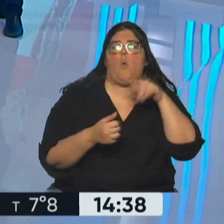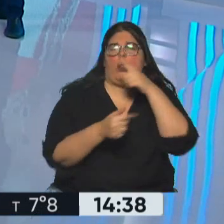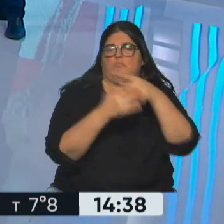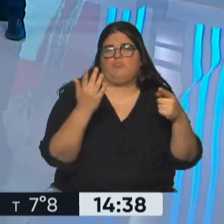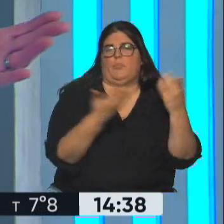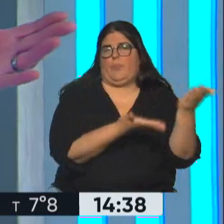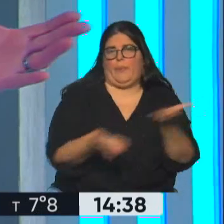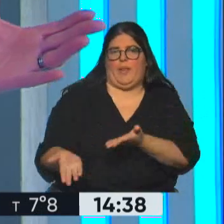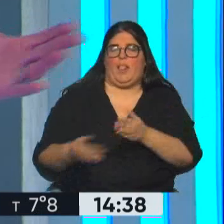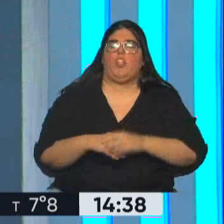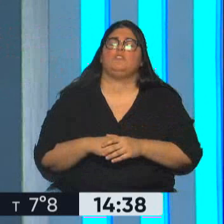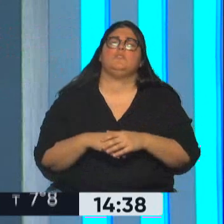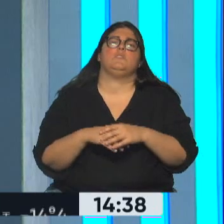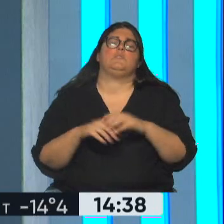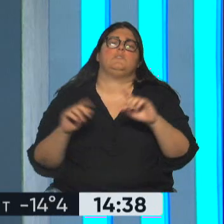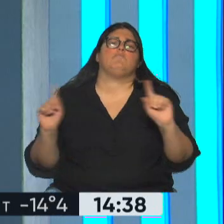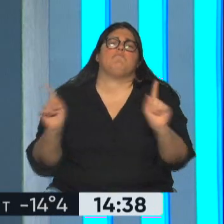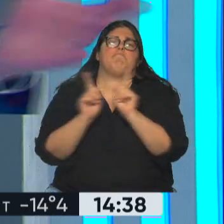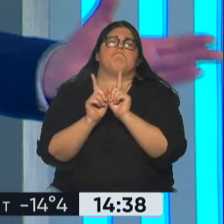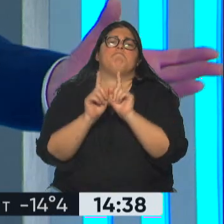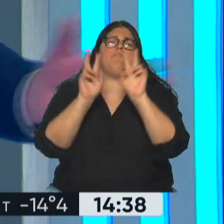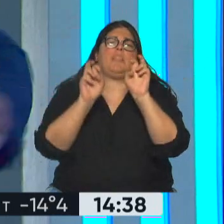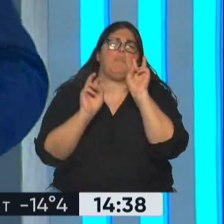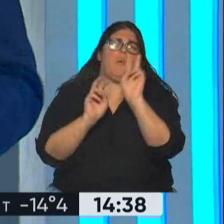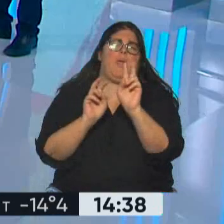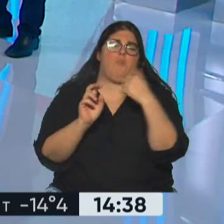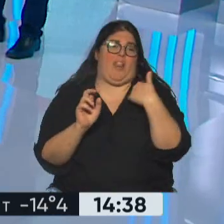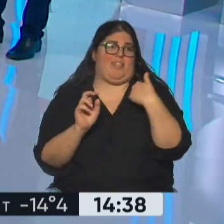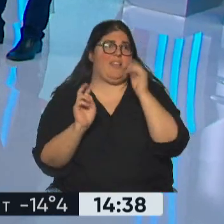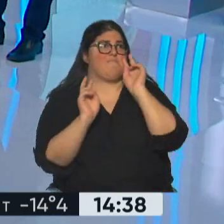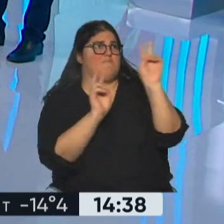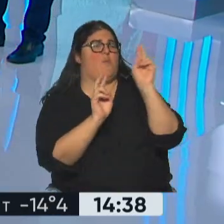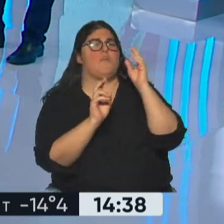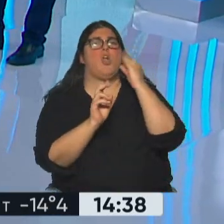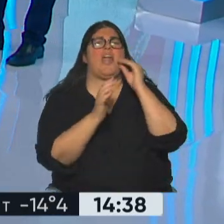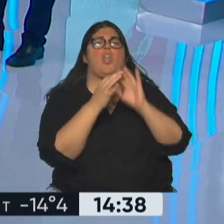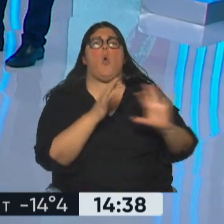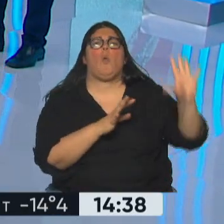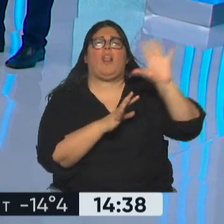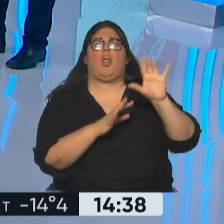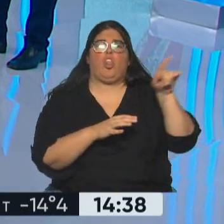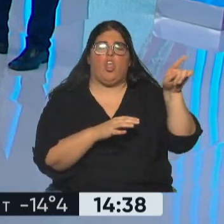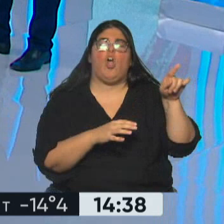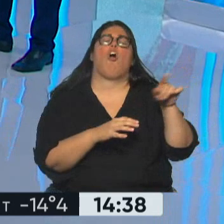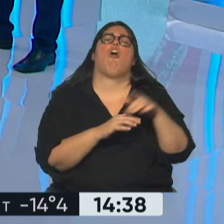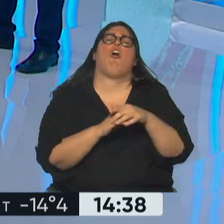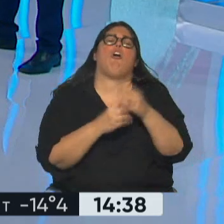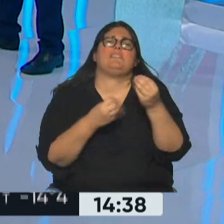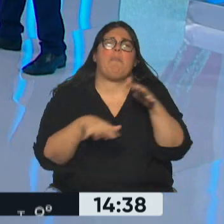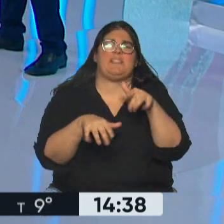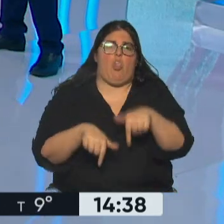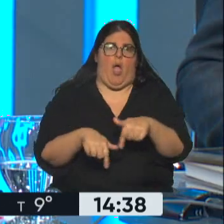ver, un primer adelanto de lo que estamos observando desde la Argentina en el Reino Unido, lo que está observando el mundo y básicamente, Leticia, lo que está pasando